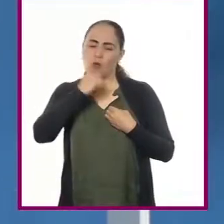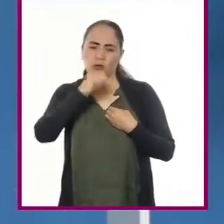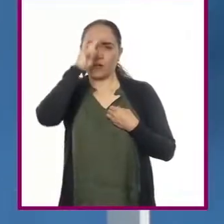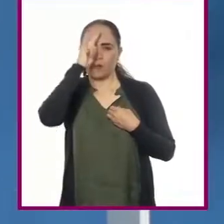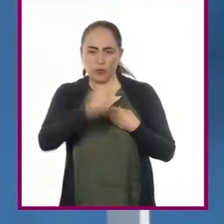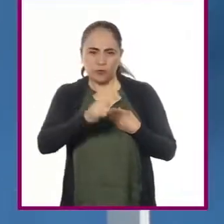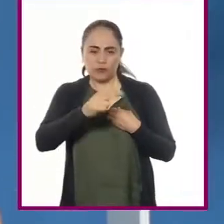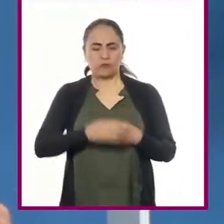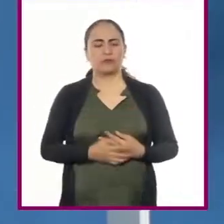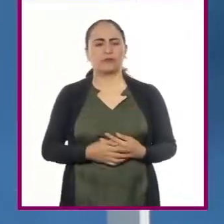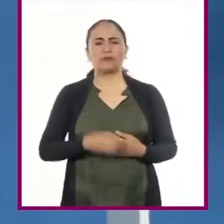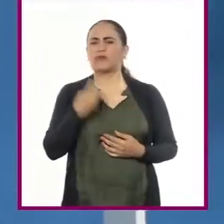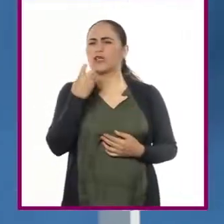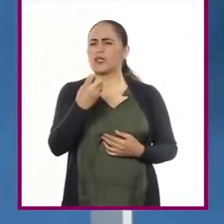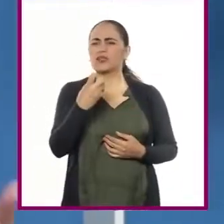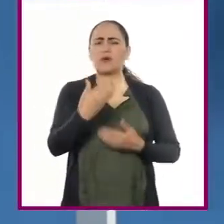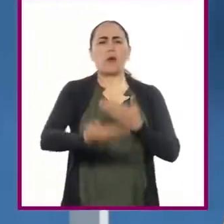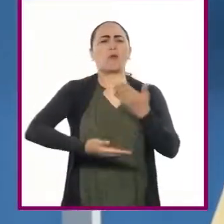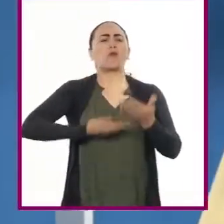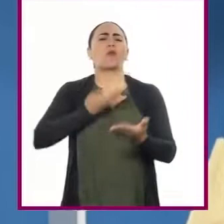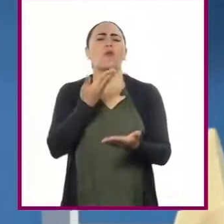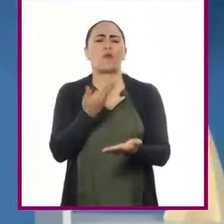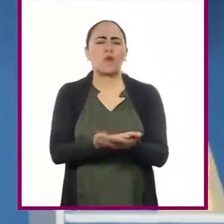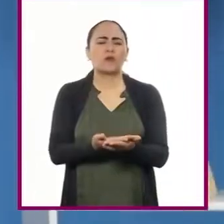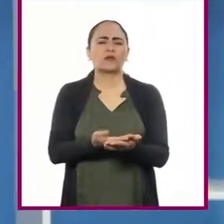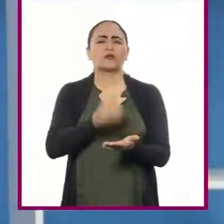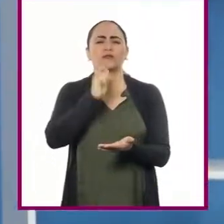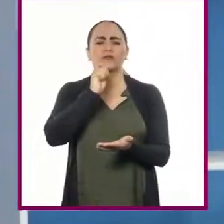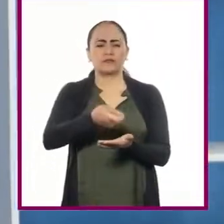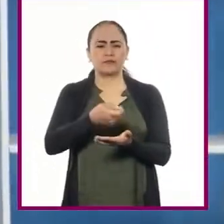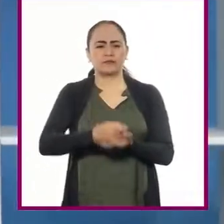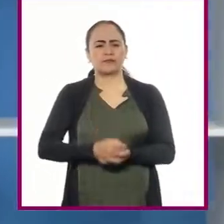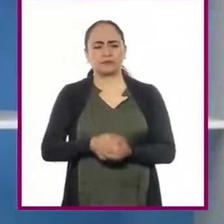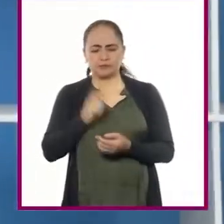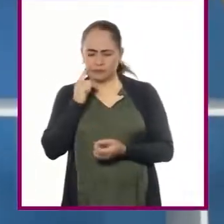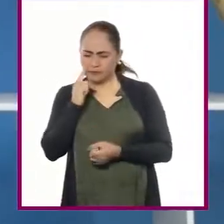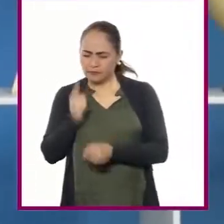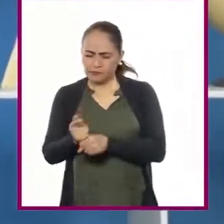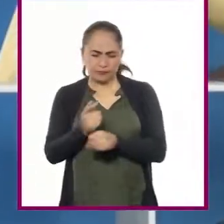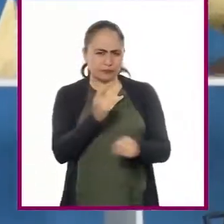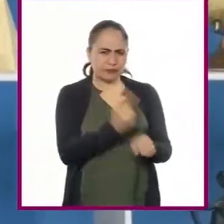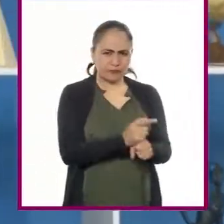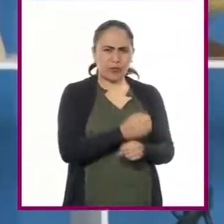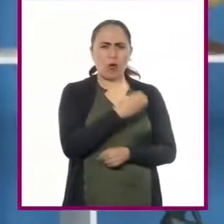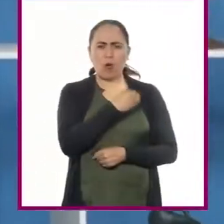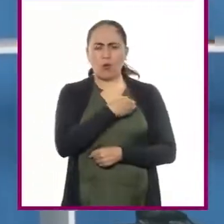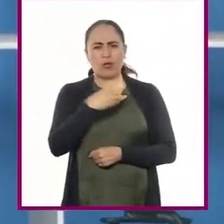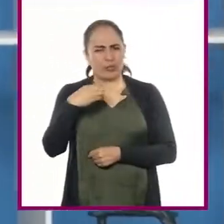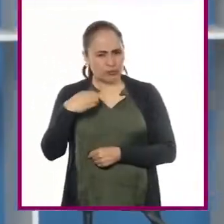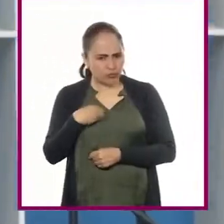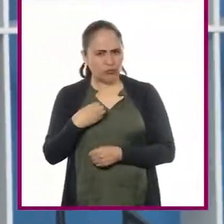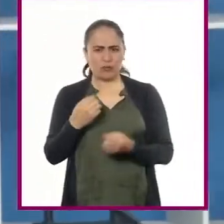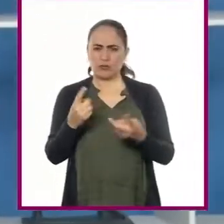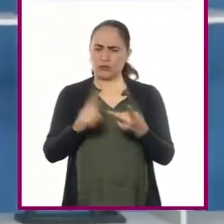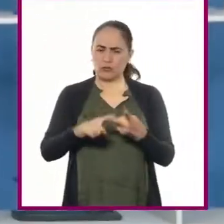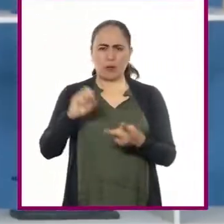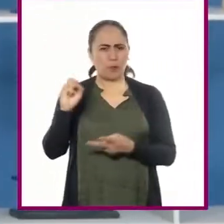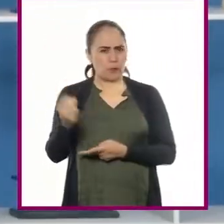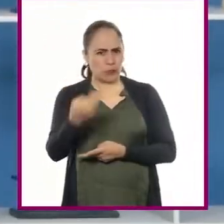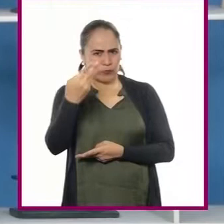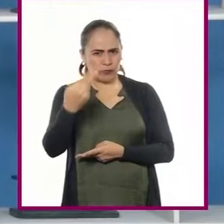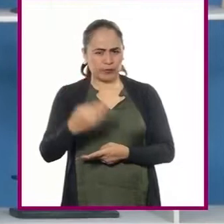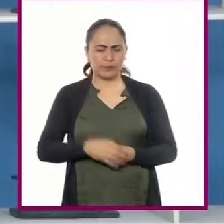propuesta social conllevaba al mismo tiempo diferencias en cuanto a obligaciones y privilegios. Por